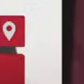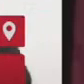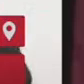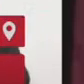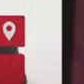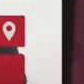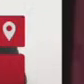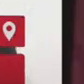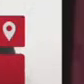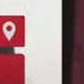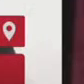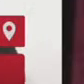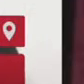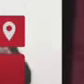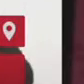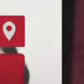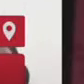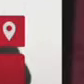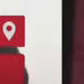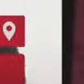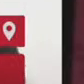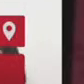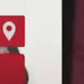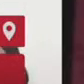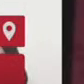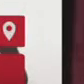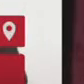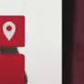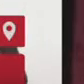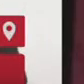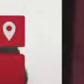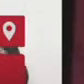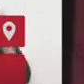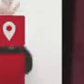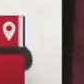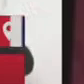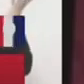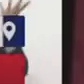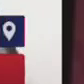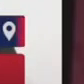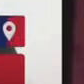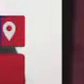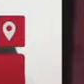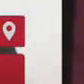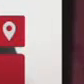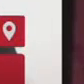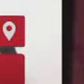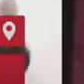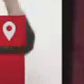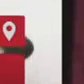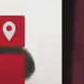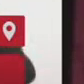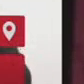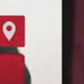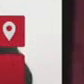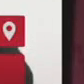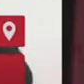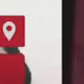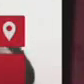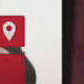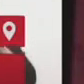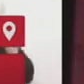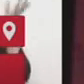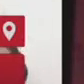muertos. Imagínense ustedes lo que iba a pasar con el mundo si Estados Unidos seguía en depresión. Esa es